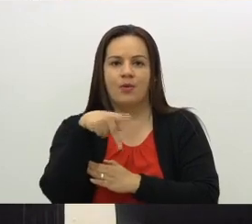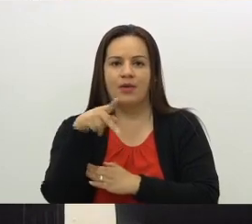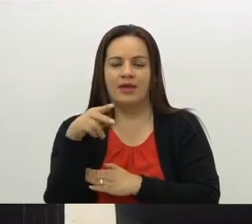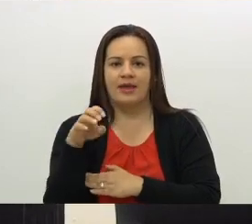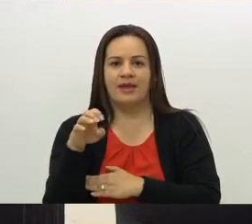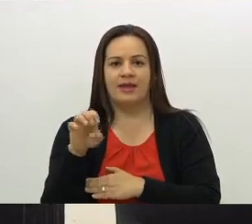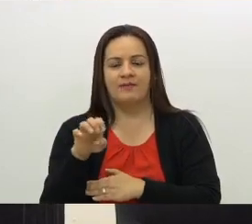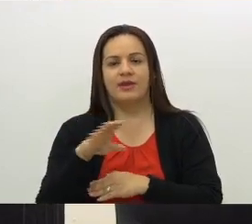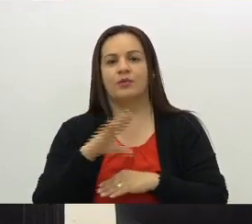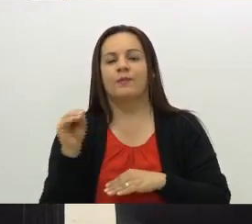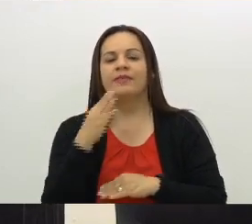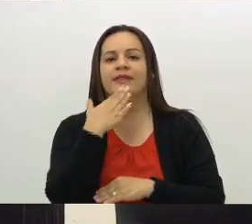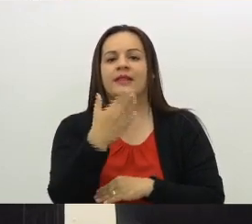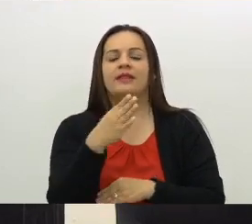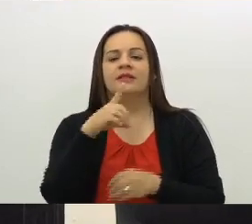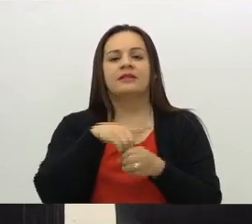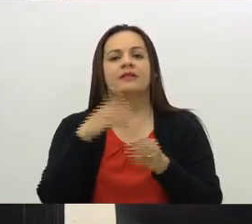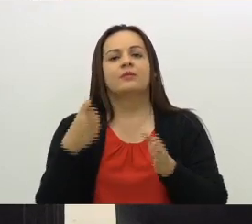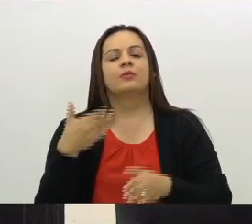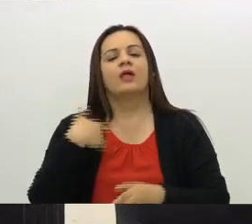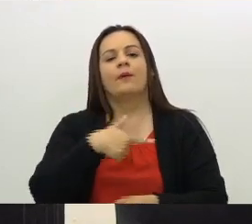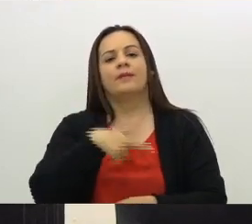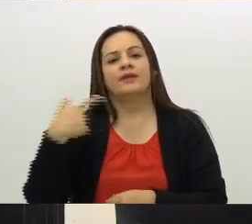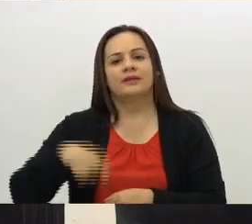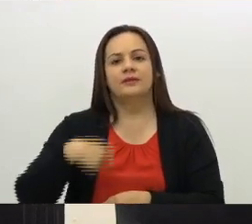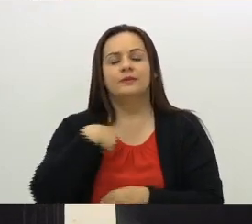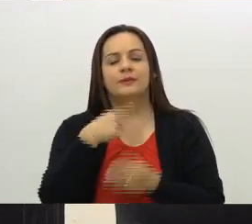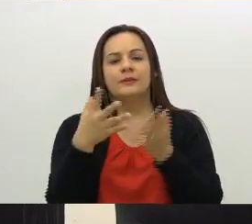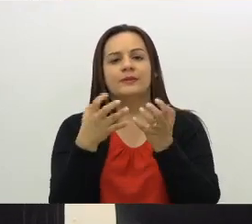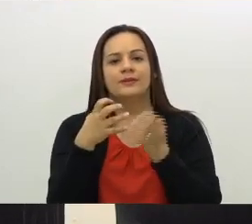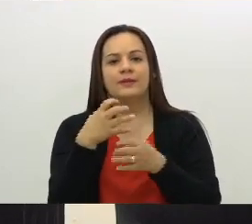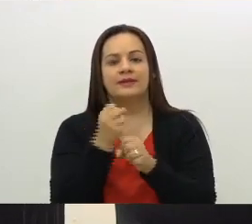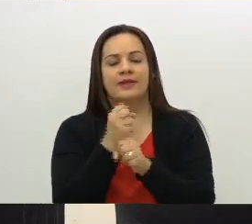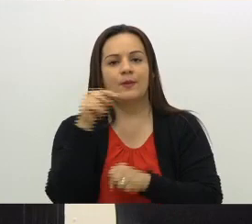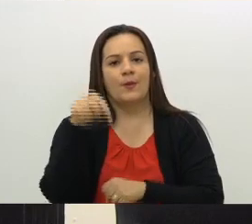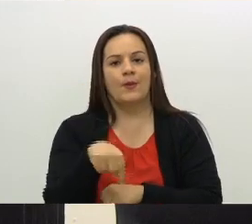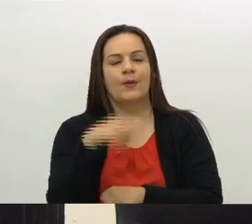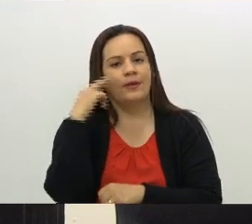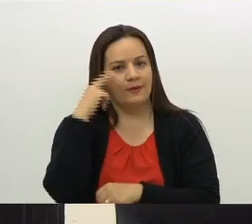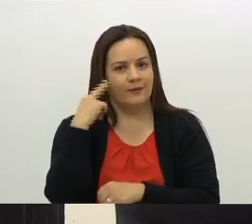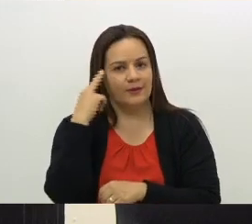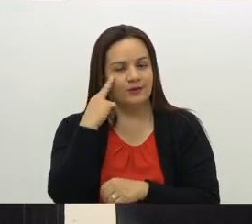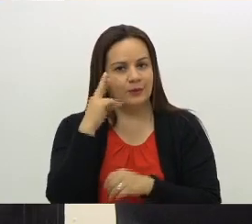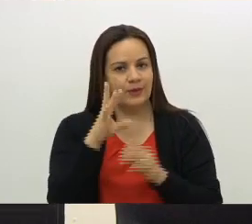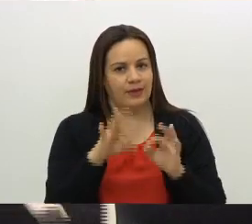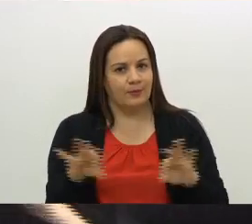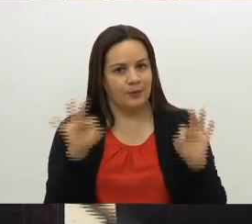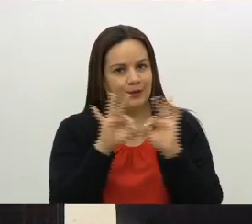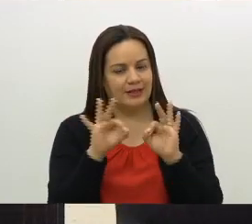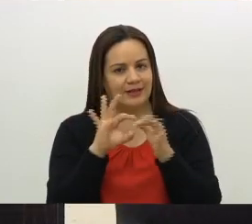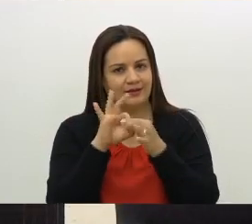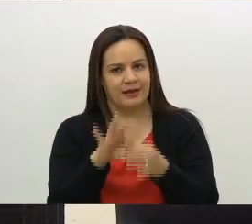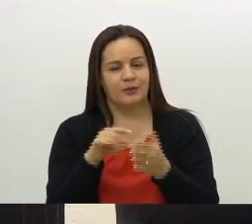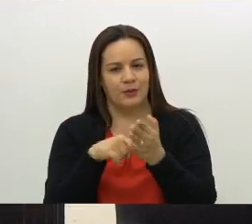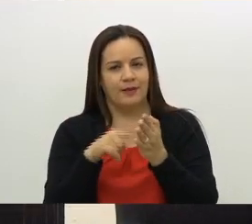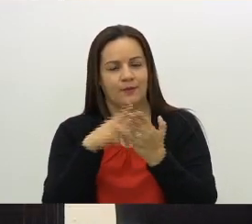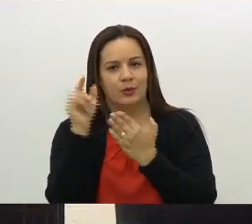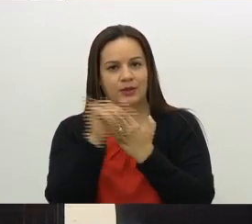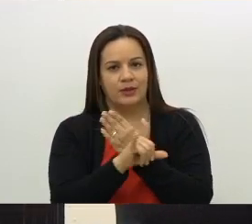Gracias, diputado presidente. Yo quiero hacer hoy una reflexión importante sobre este